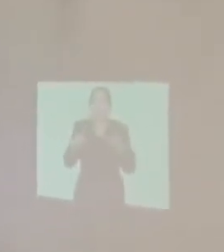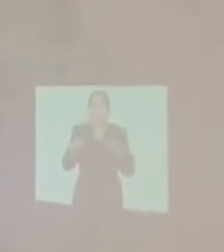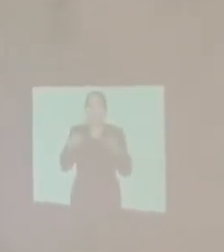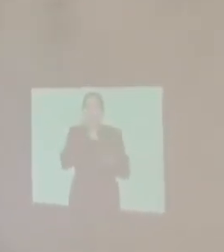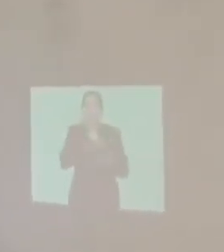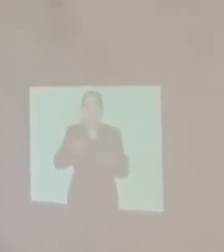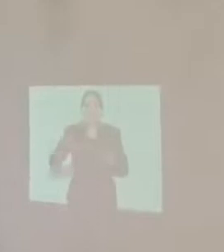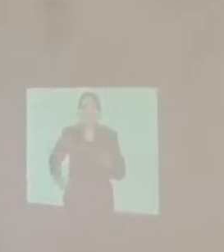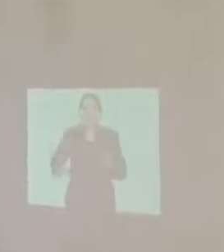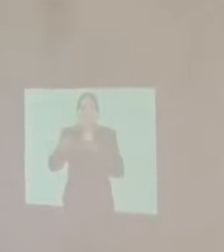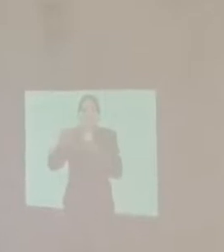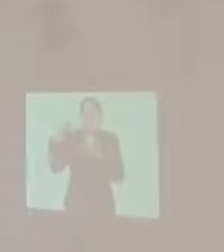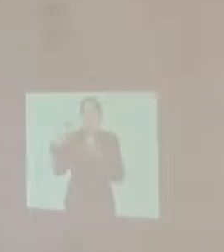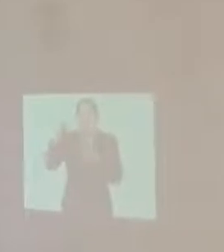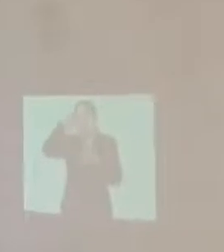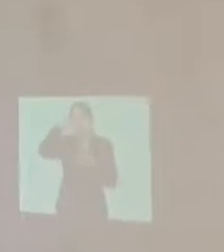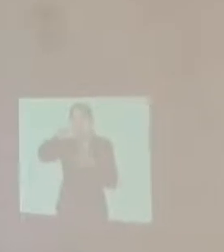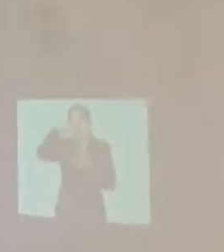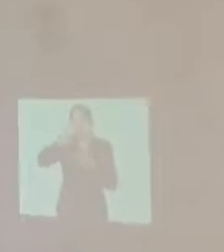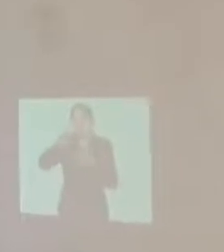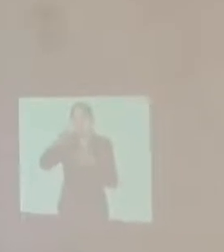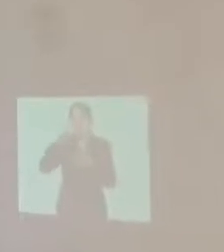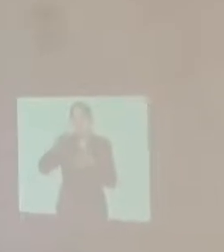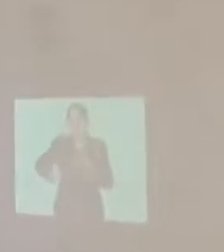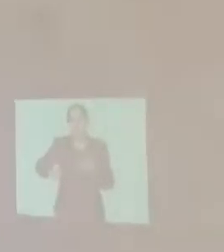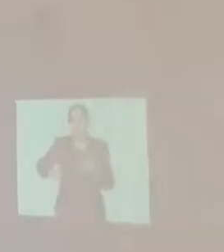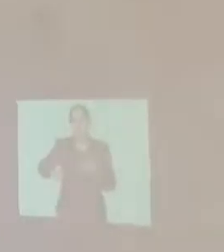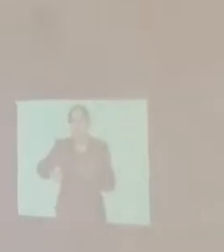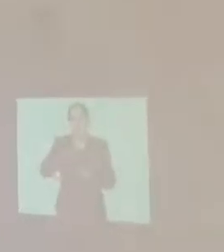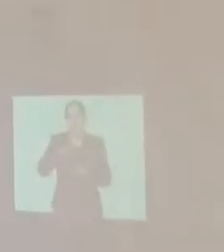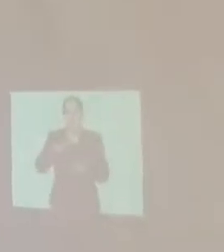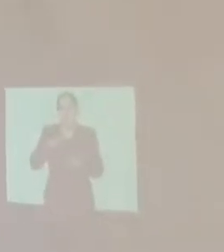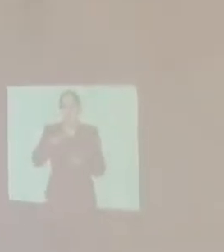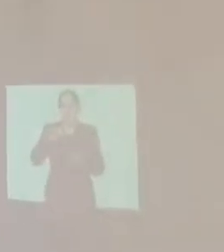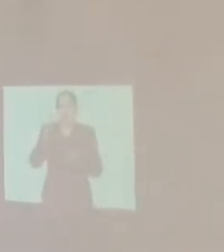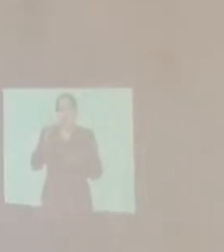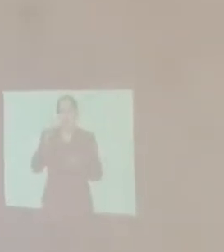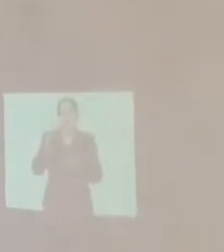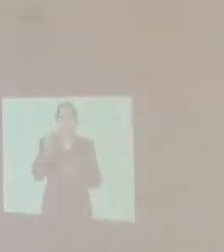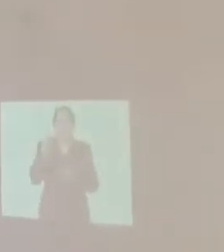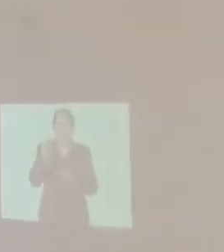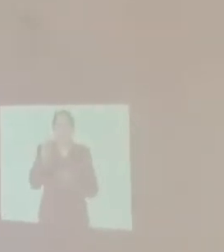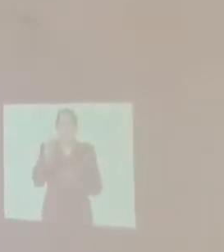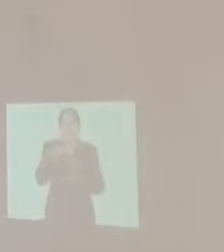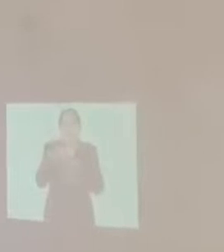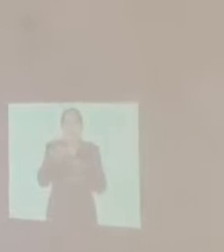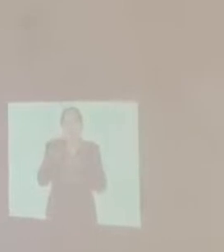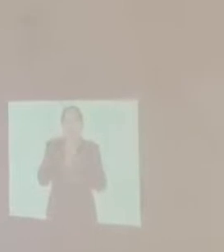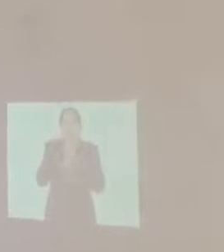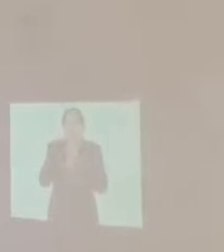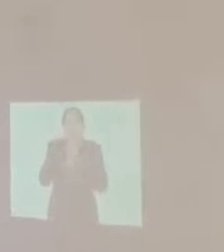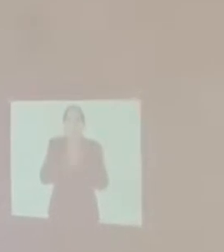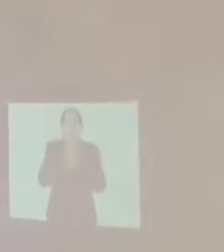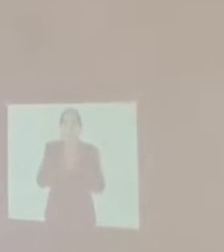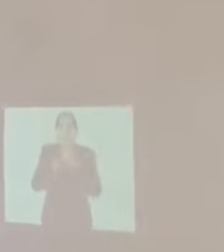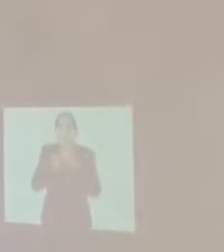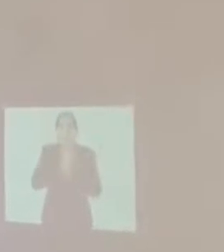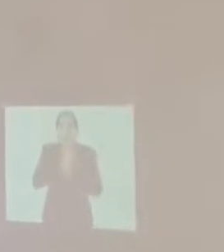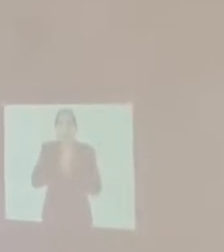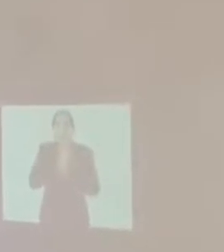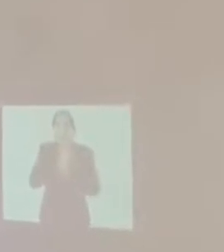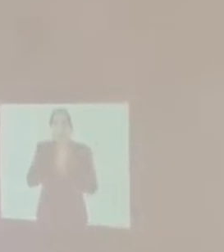gobierno. Hoy estamos en 28 preparatorias. Con todo y pandemia, de una matrícula de